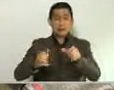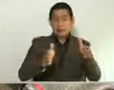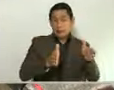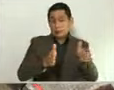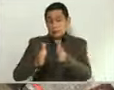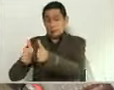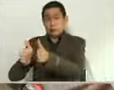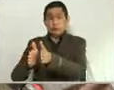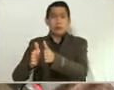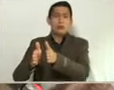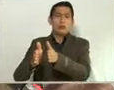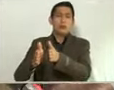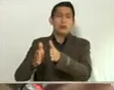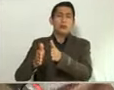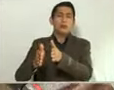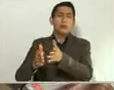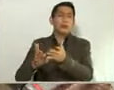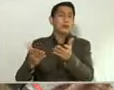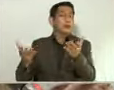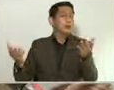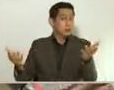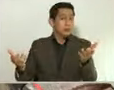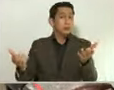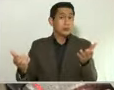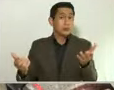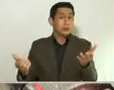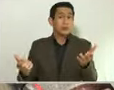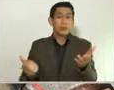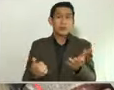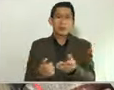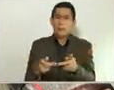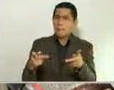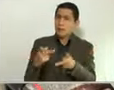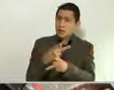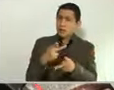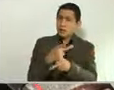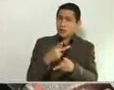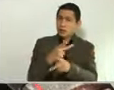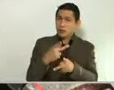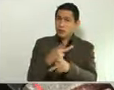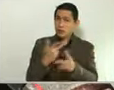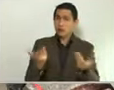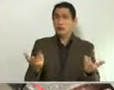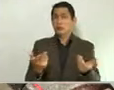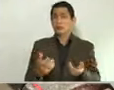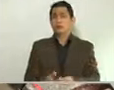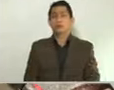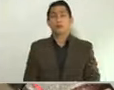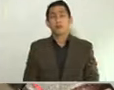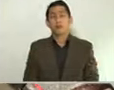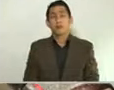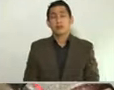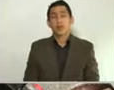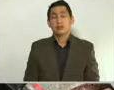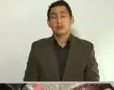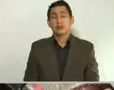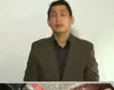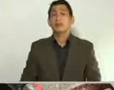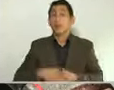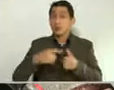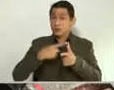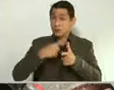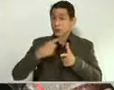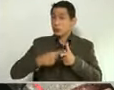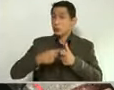en bicicleta y andar al lado del bus para que vea lo que se siente que un gigante te acorrale. Entonces, las multas